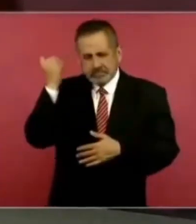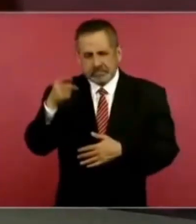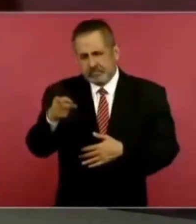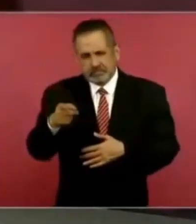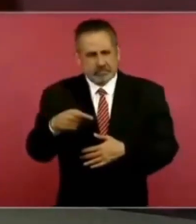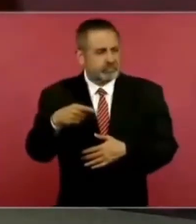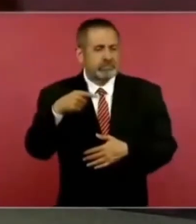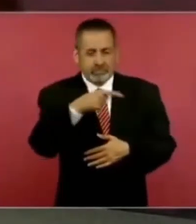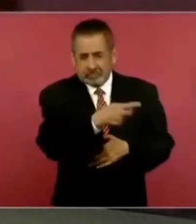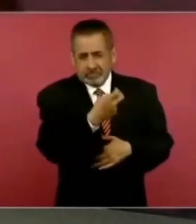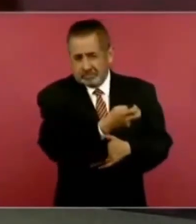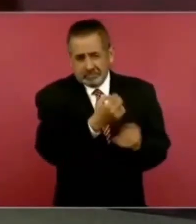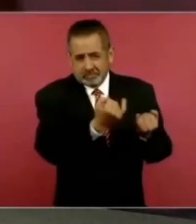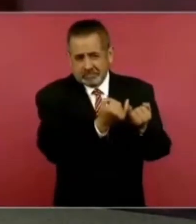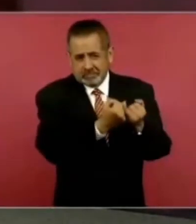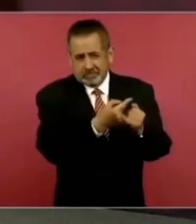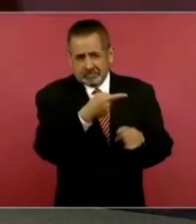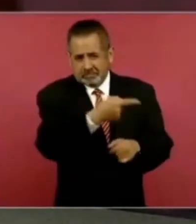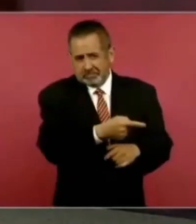pueblo,